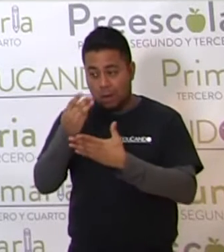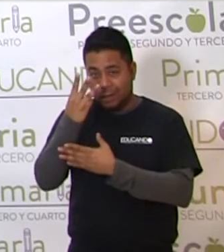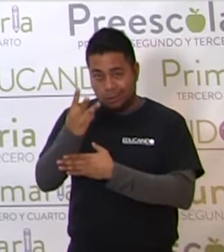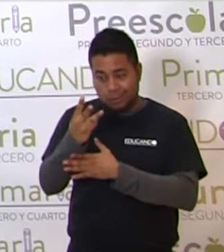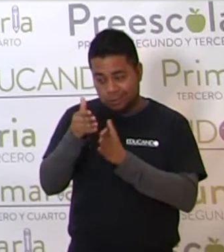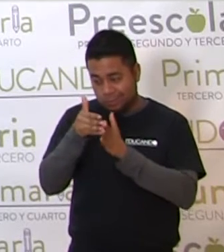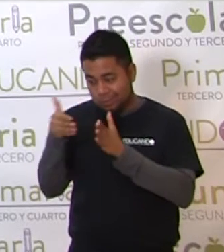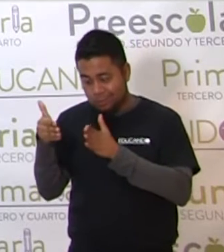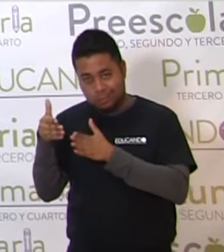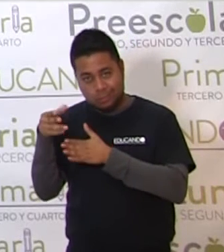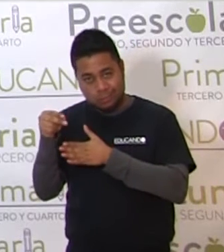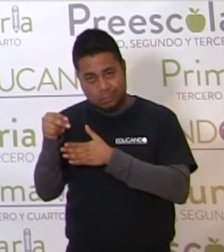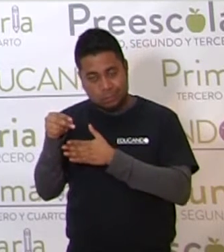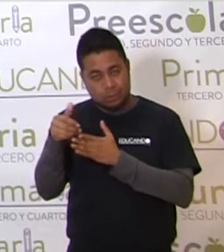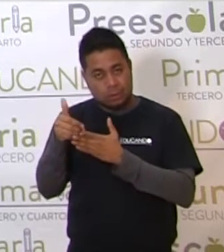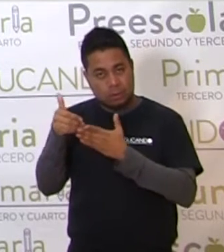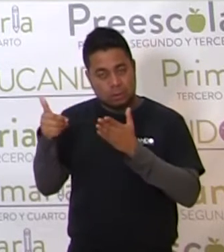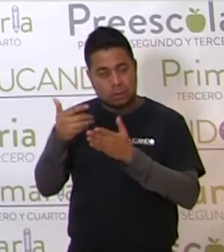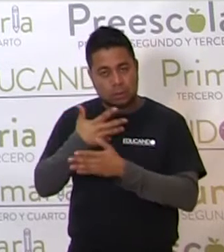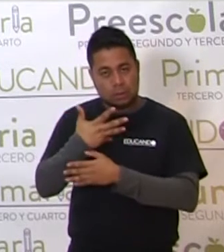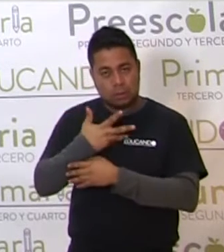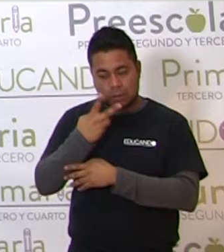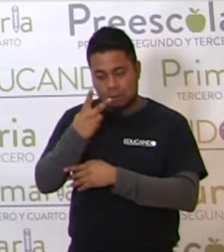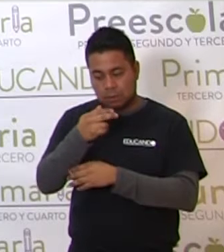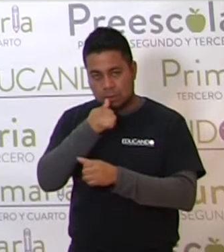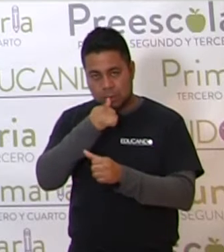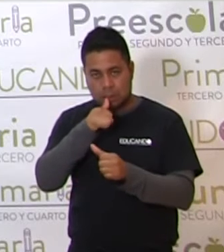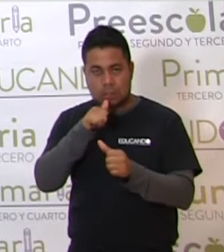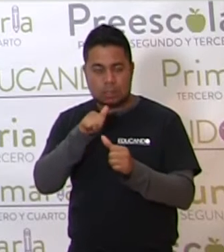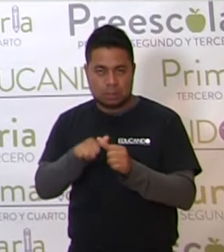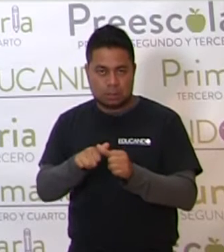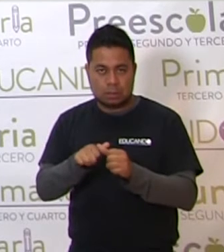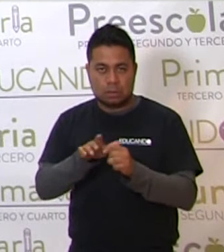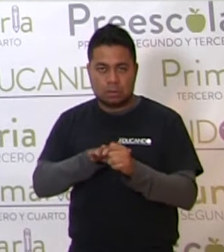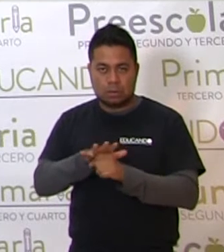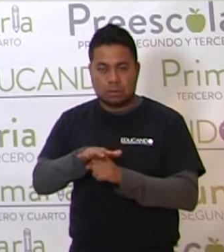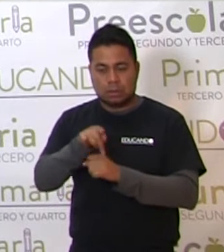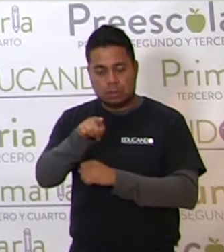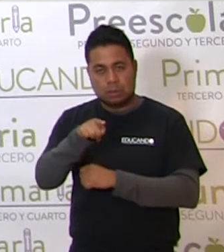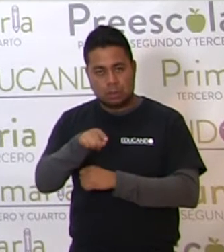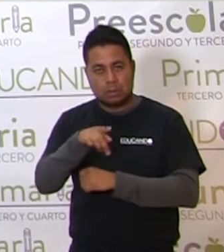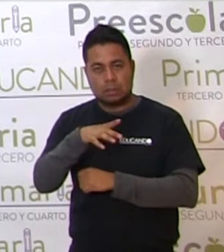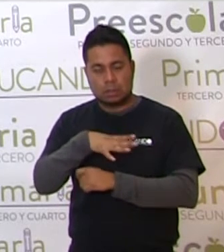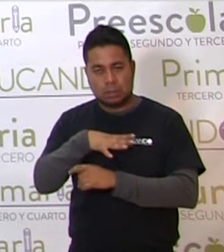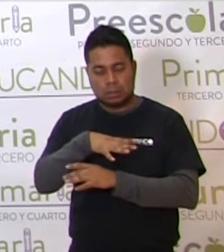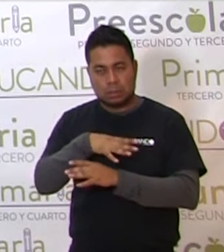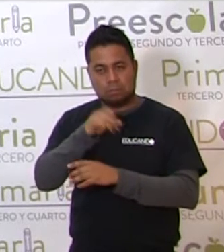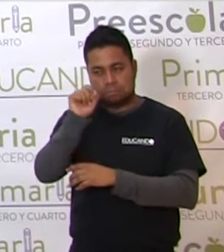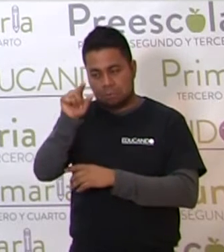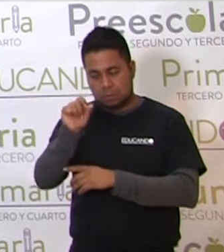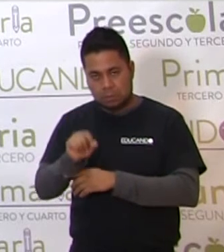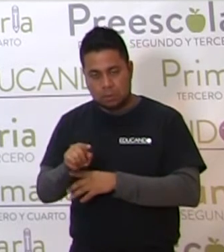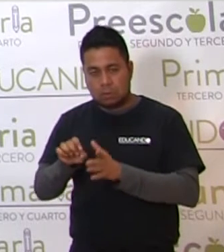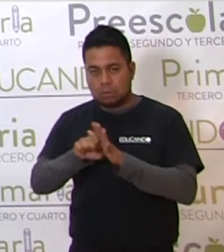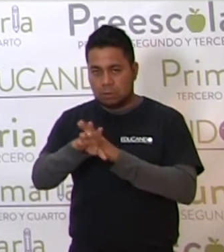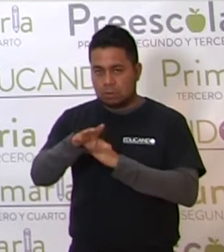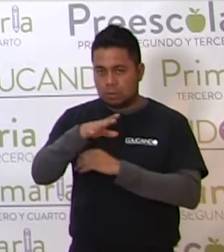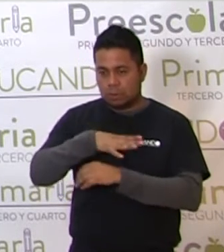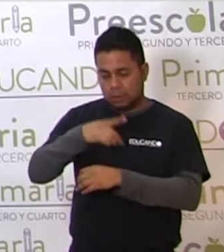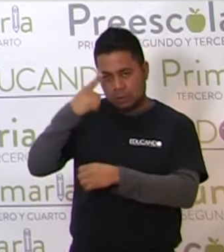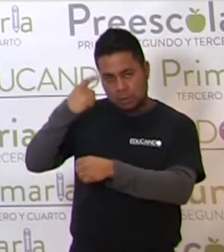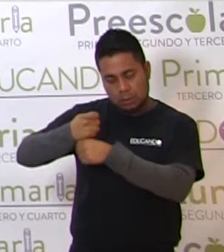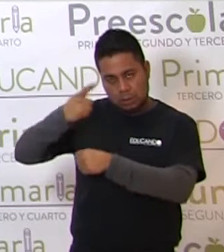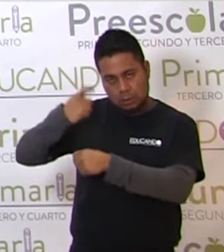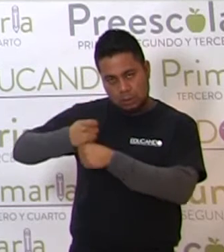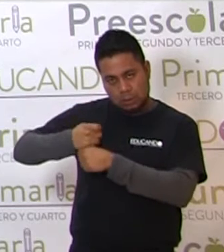sino son dos letras las que vamos a tener como rima tenemos la primera en la